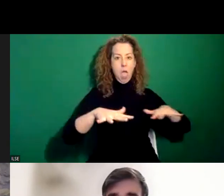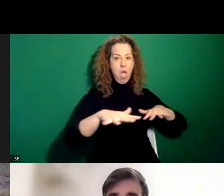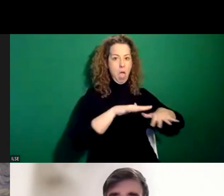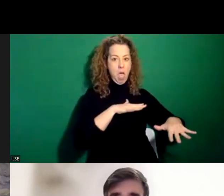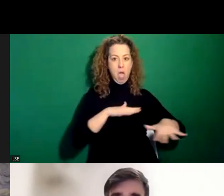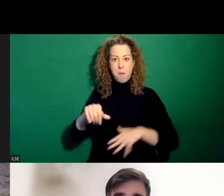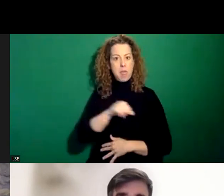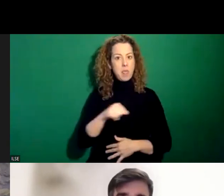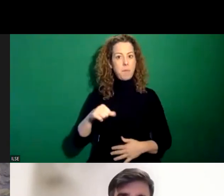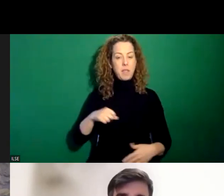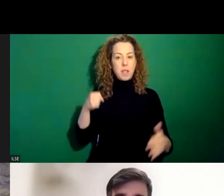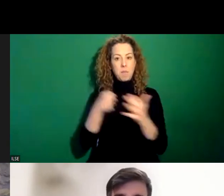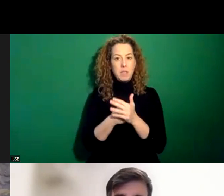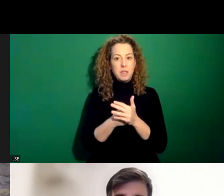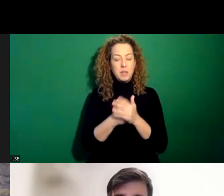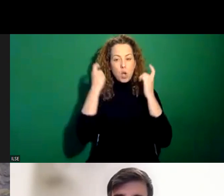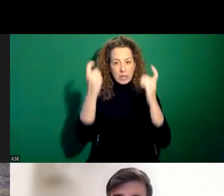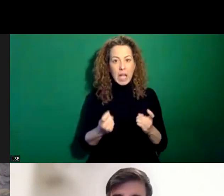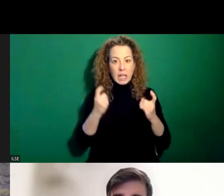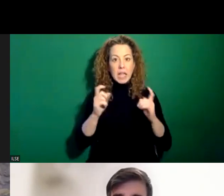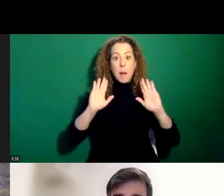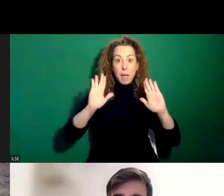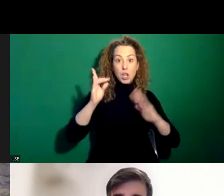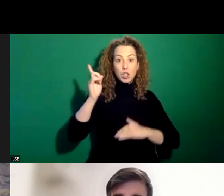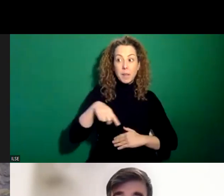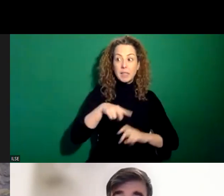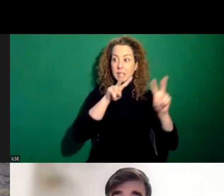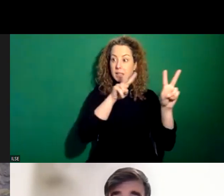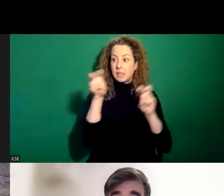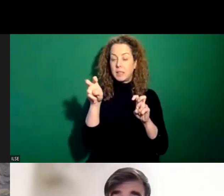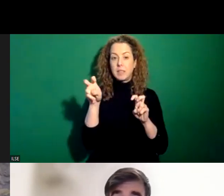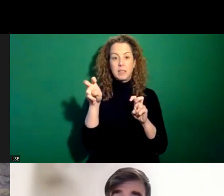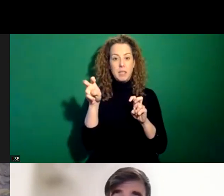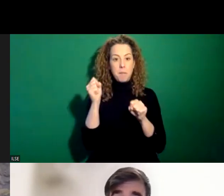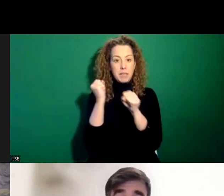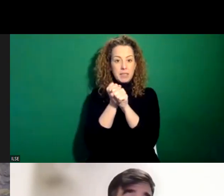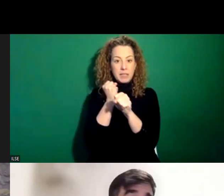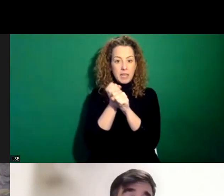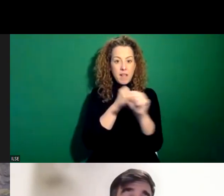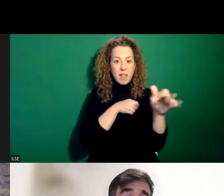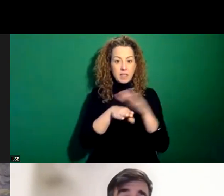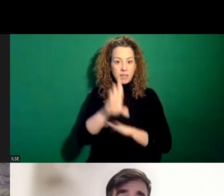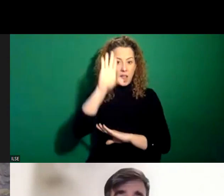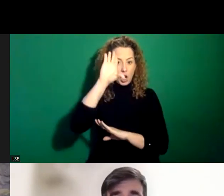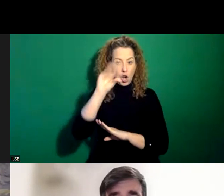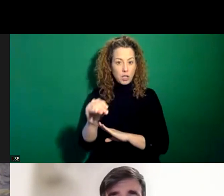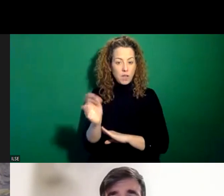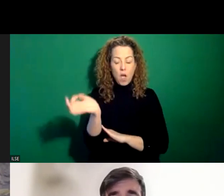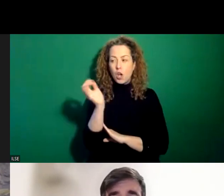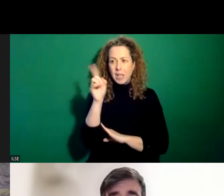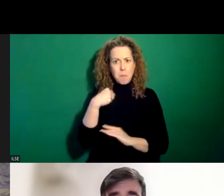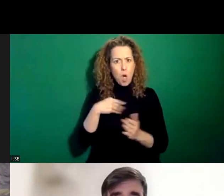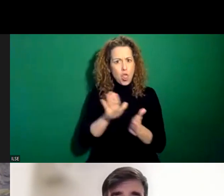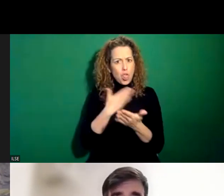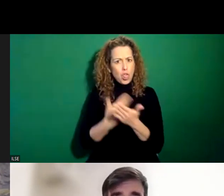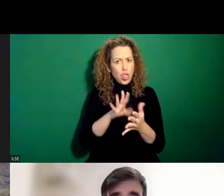más independiente posible, pero sí es cierto que también el tema de trabajar la accesibilidad cognitiva, incluso en los propios documentos